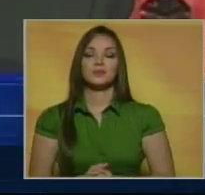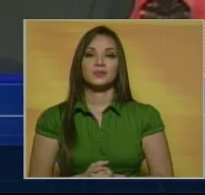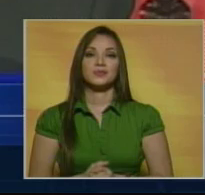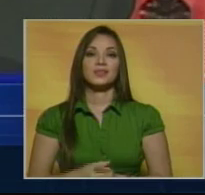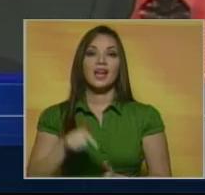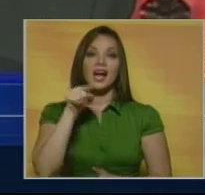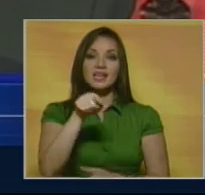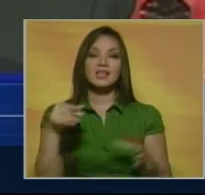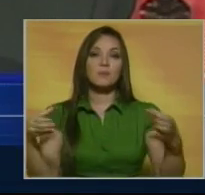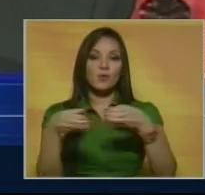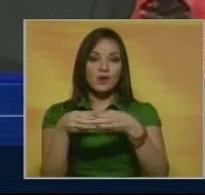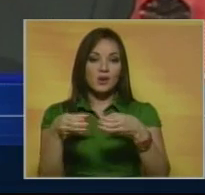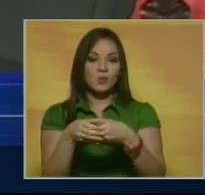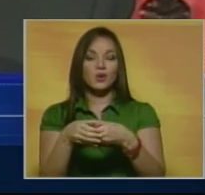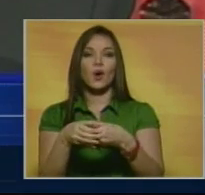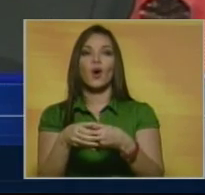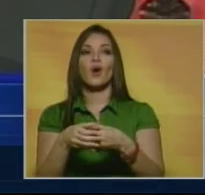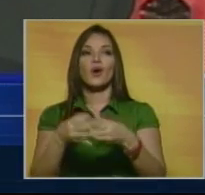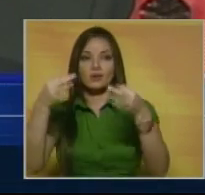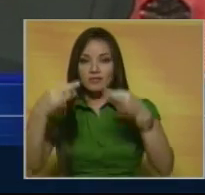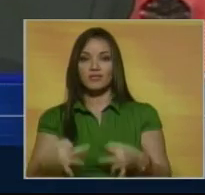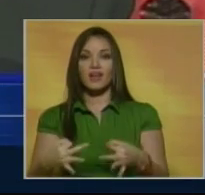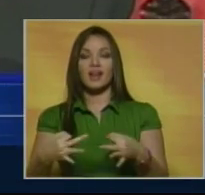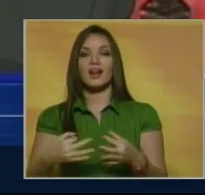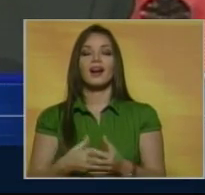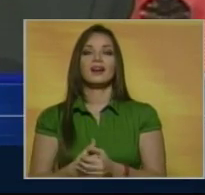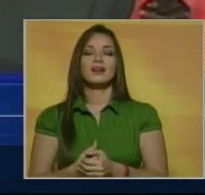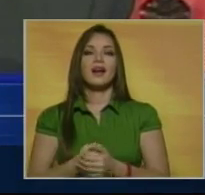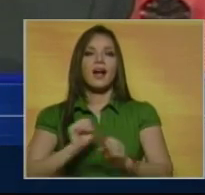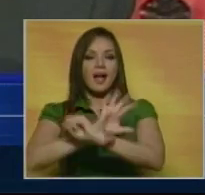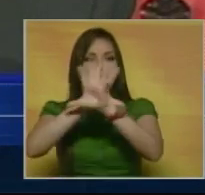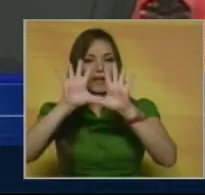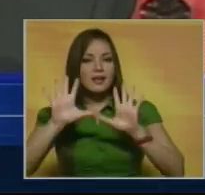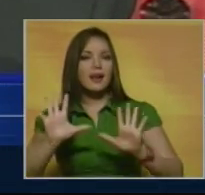reunión muy franca, muy clara,